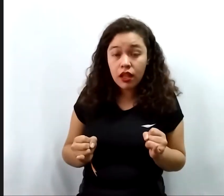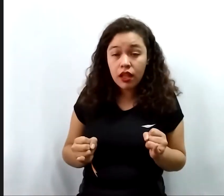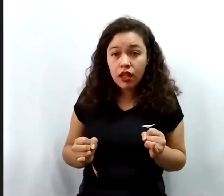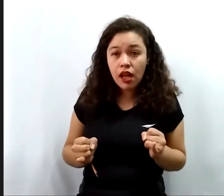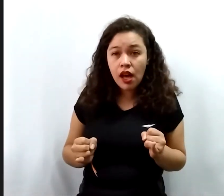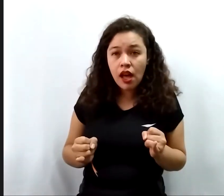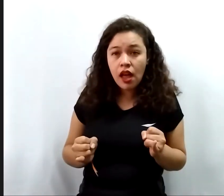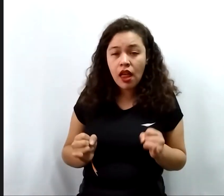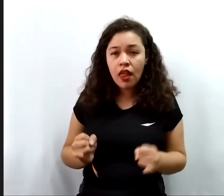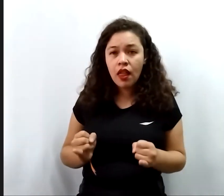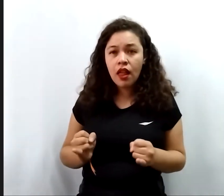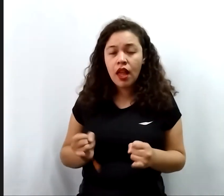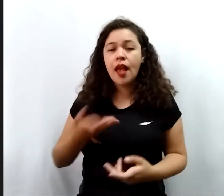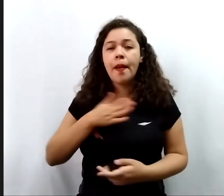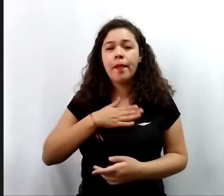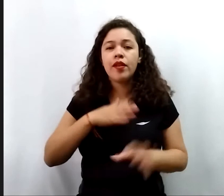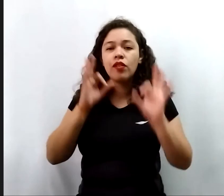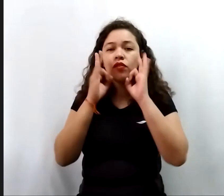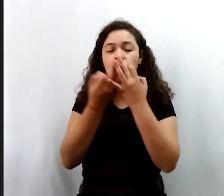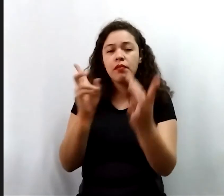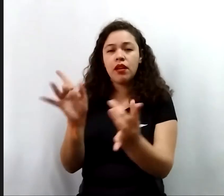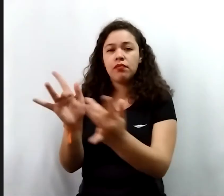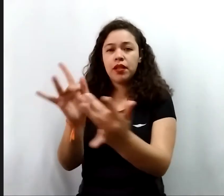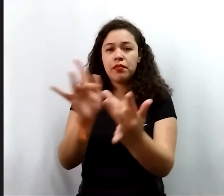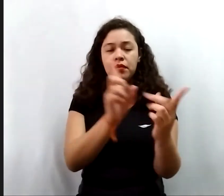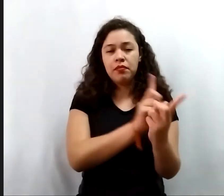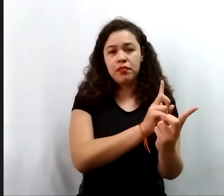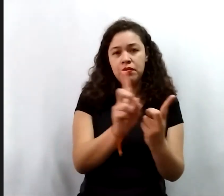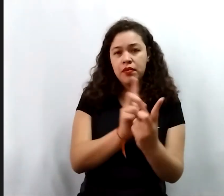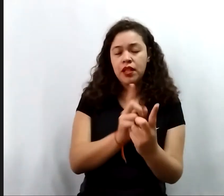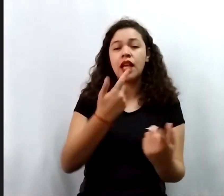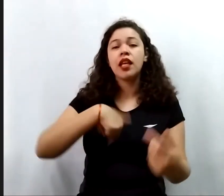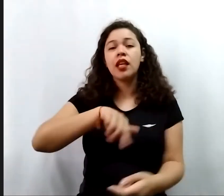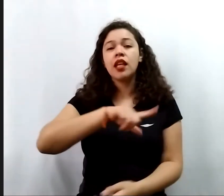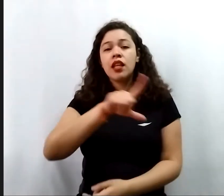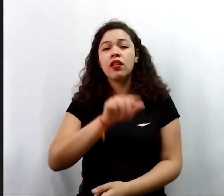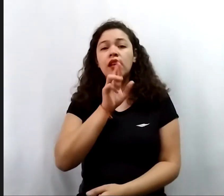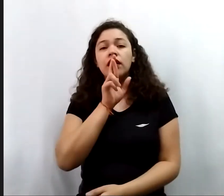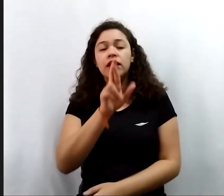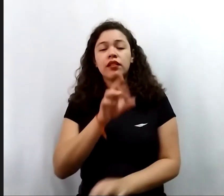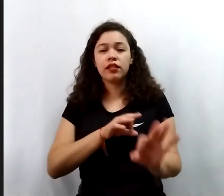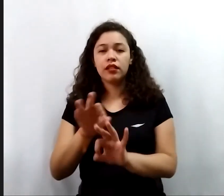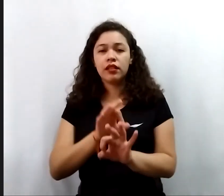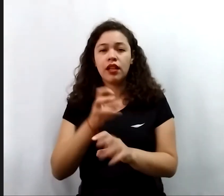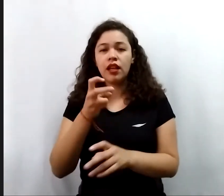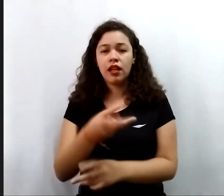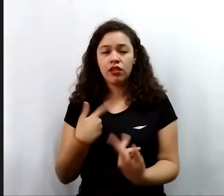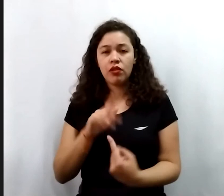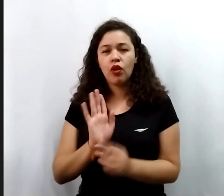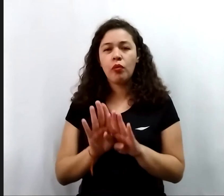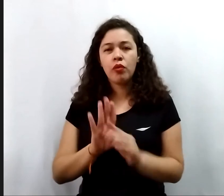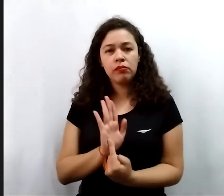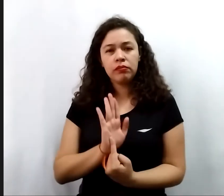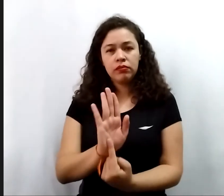influye en mis relaciones con los demás y en el resultado del trabajo que estoy alcanzando.